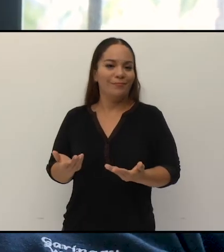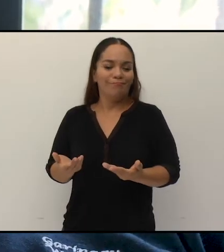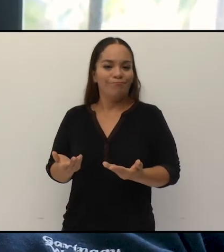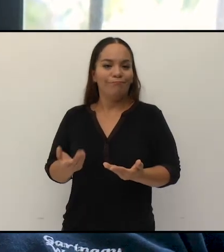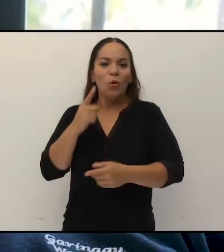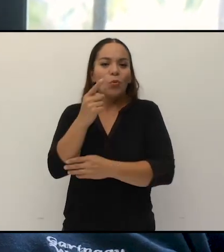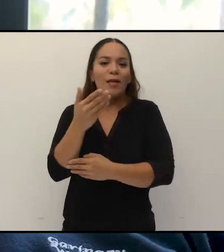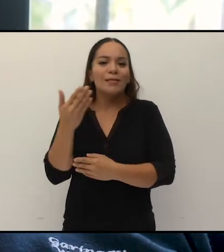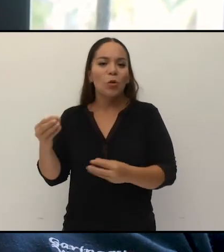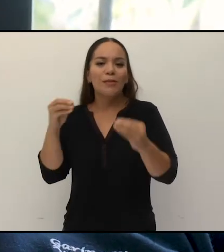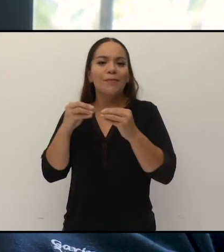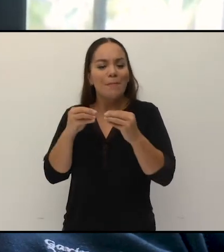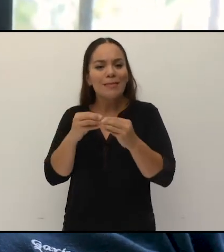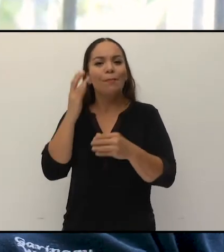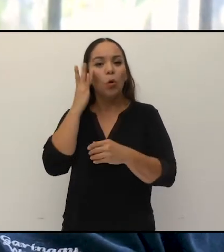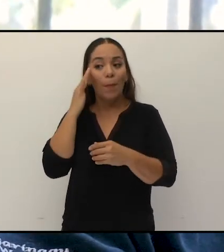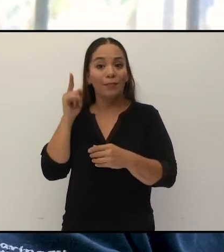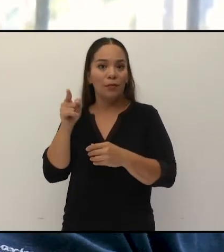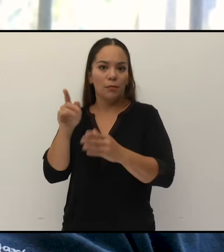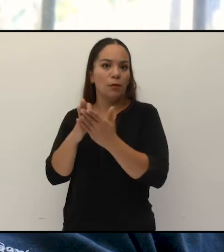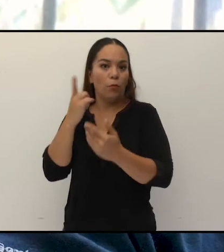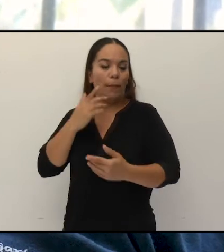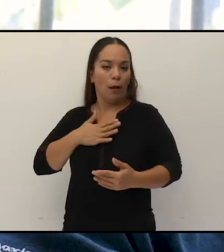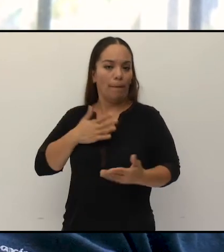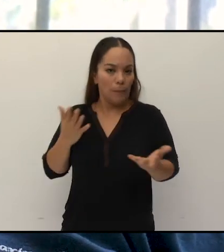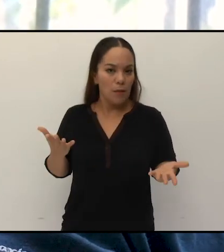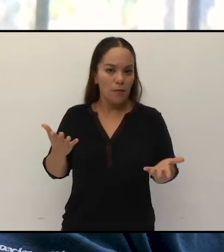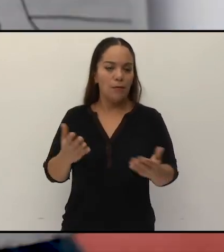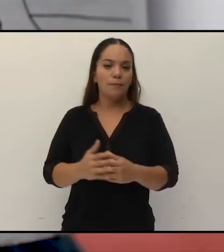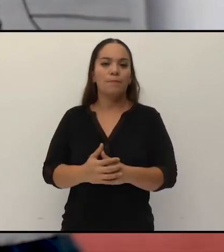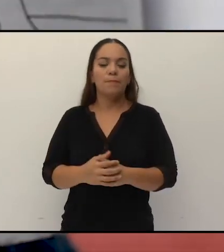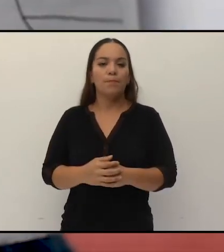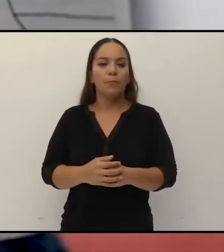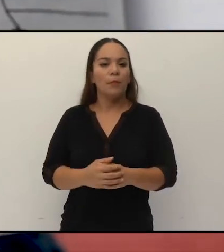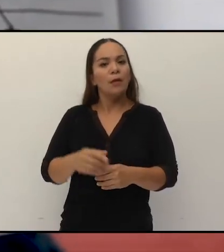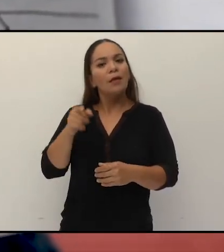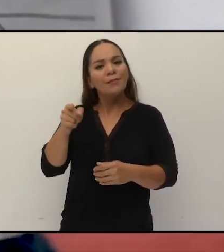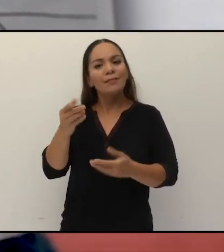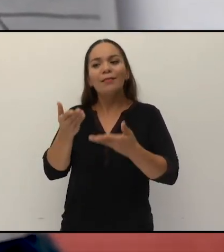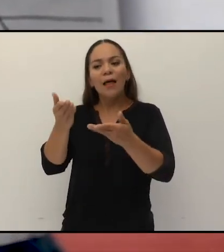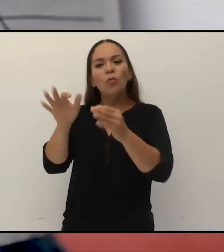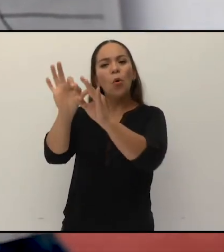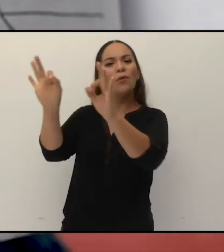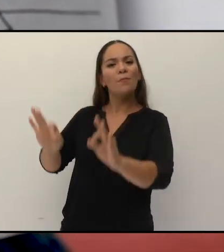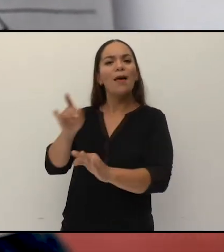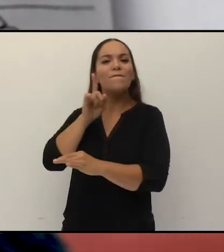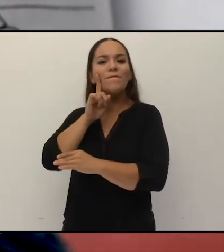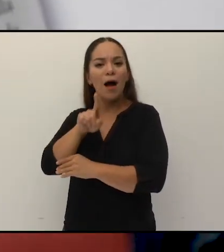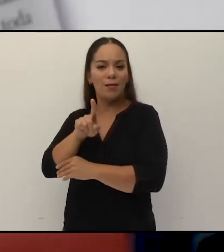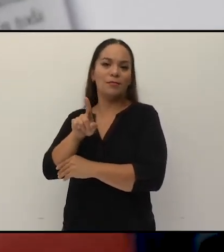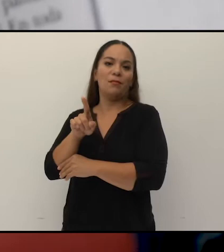vez una de las cosas más preocupantes, para mí por lo menos, es que están dando una